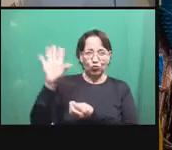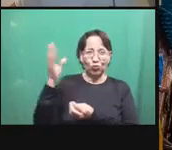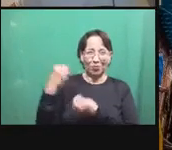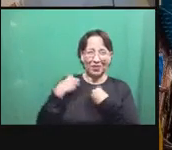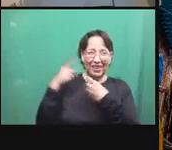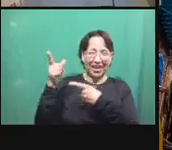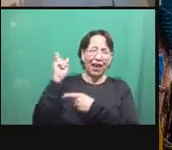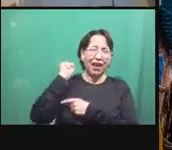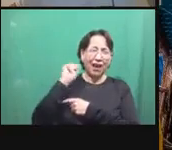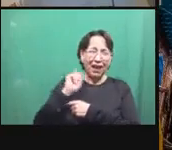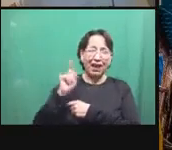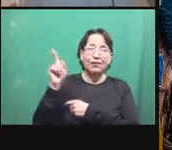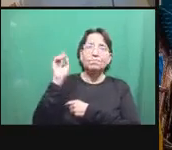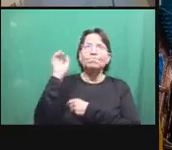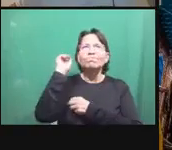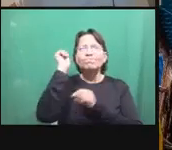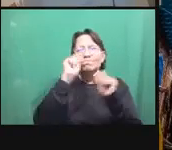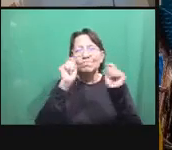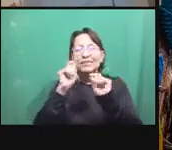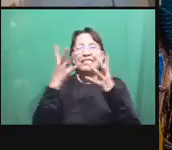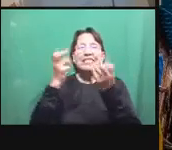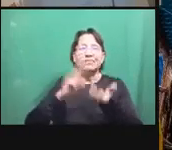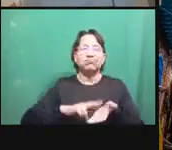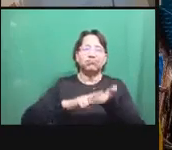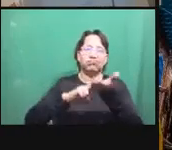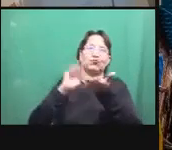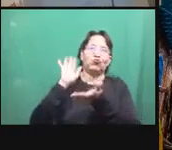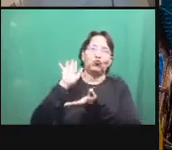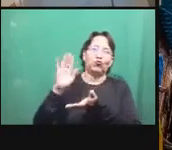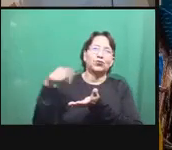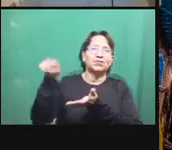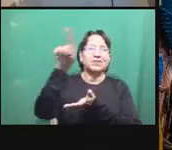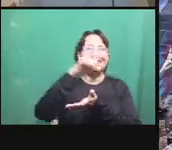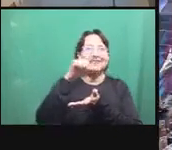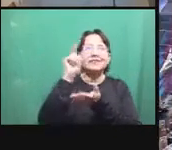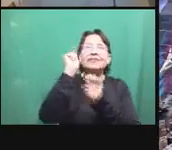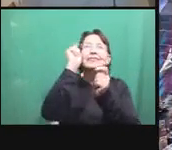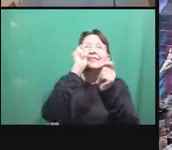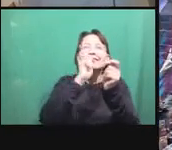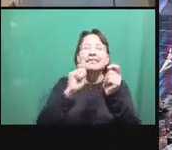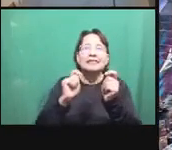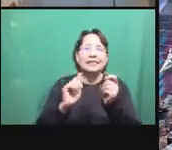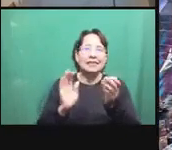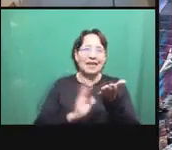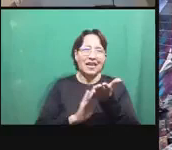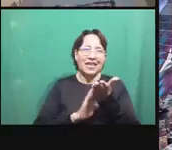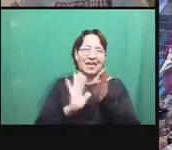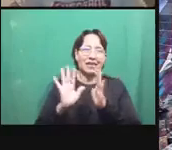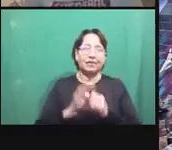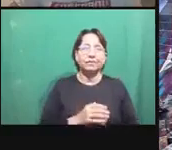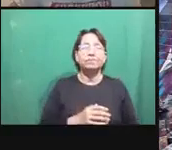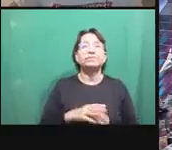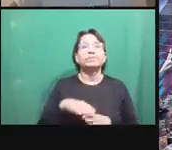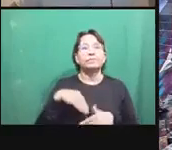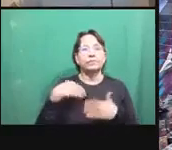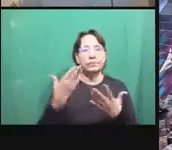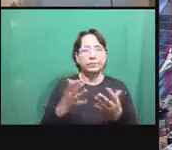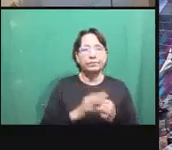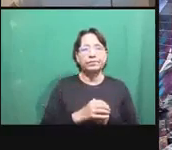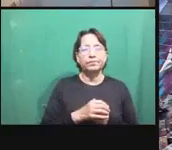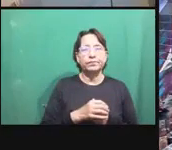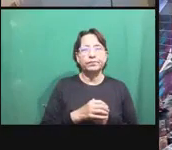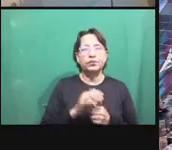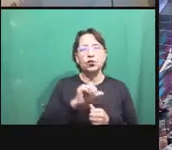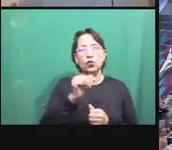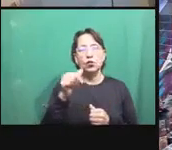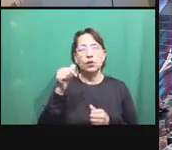años tratando de recuperar esta pieza. Más reciente, este